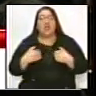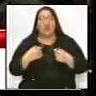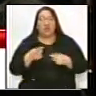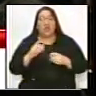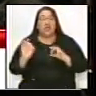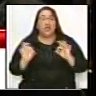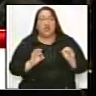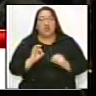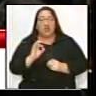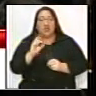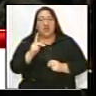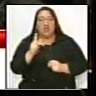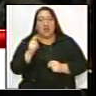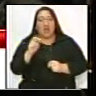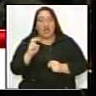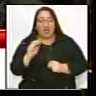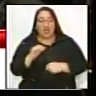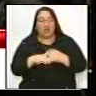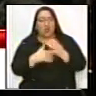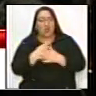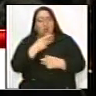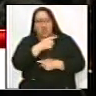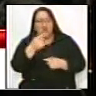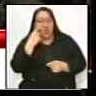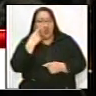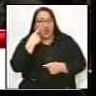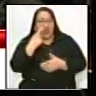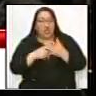la señorita Karen, yo creo que todos la conocen,